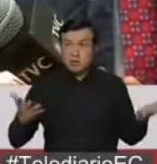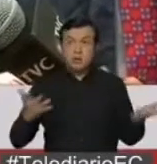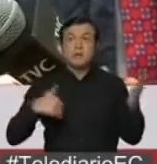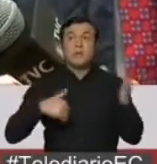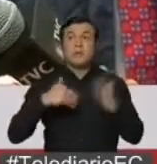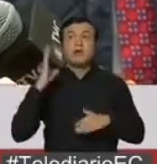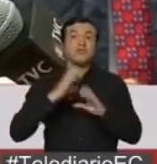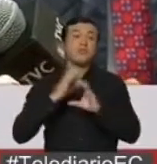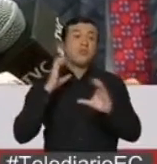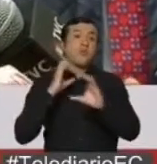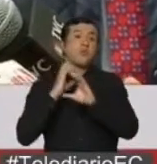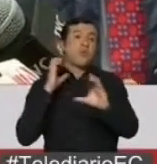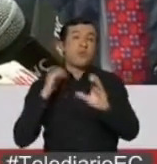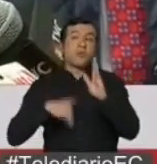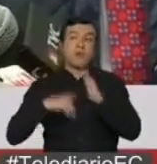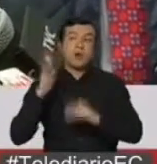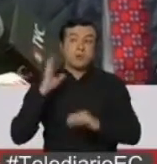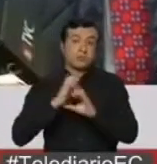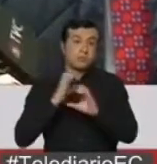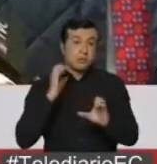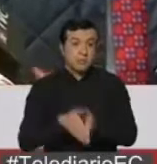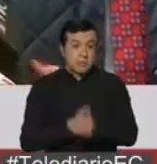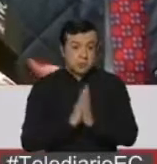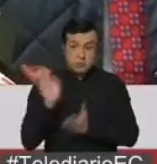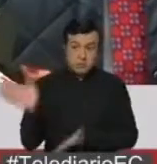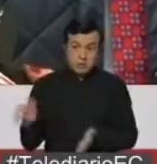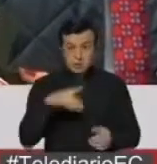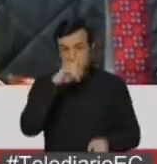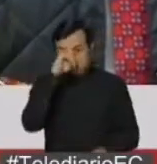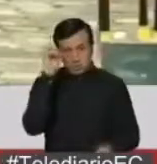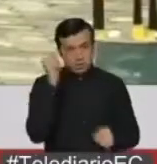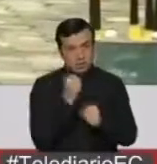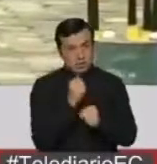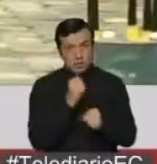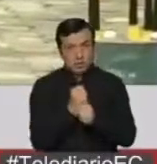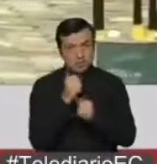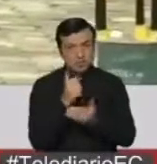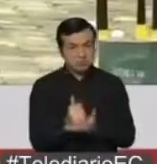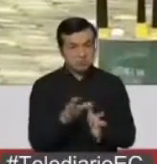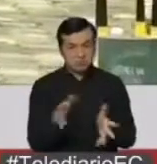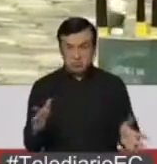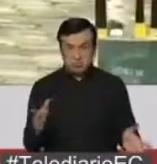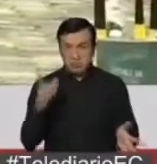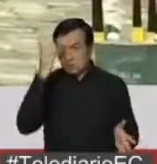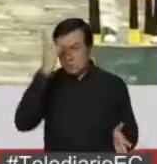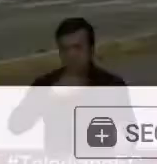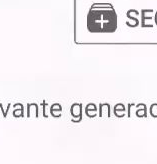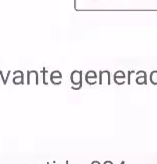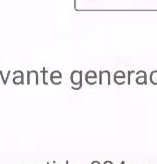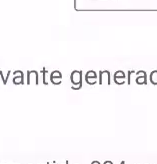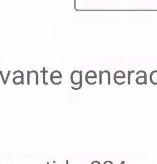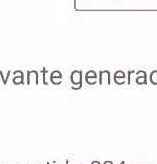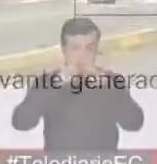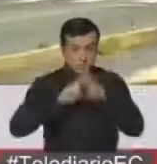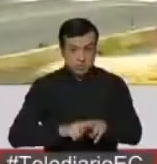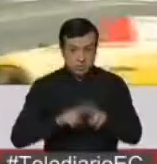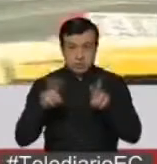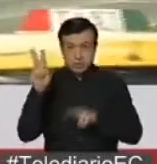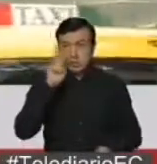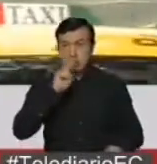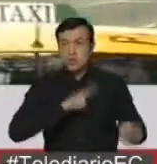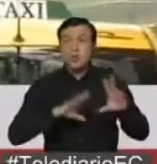buses que cuando se les pidió que salieran para cubrir la demanda. Puntualizó que la decisión sobre la revisión de las tarifas está en manos